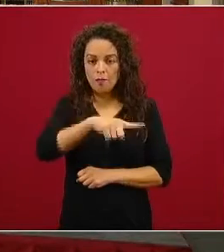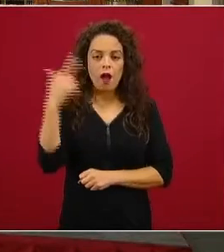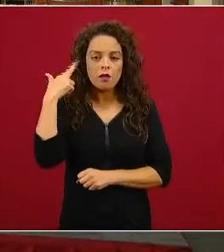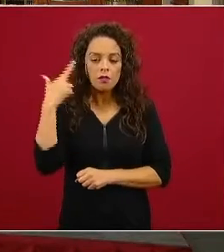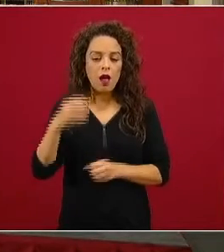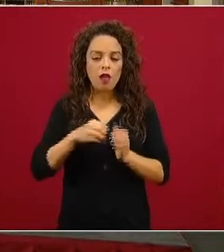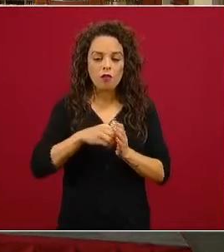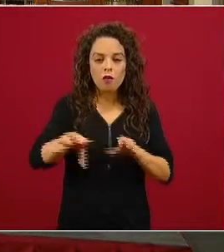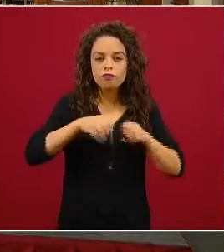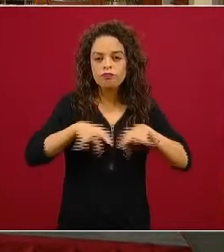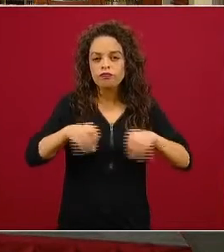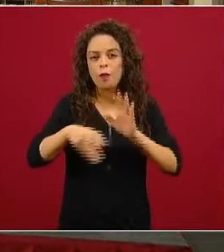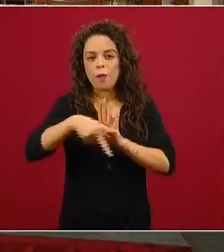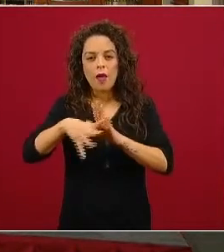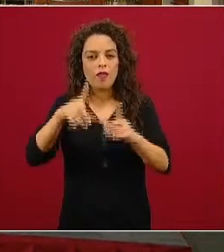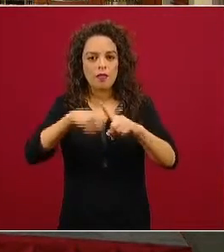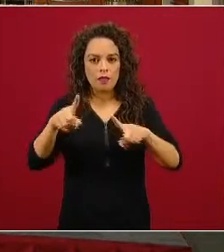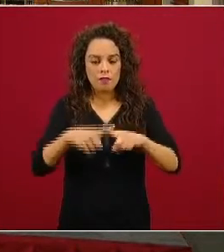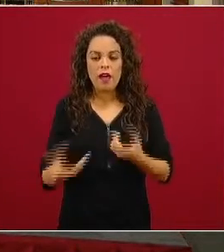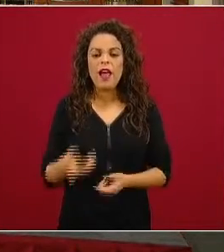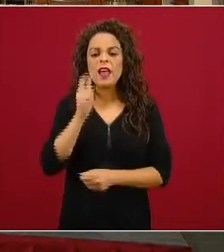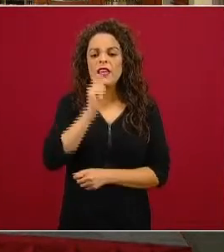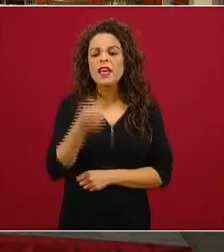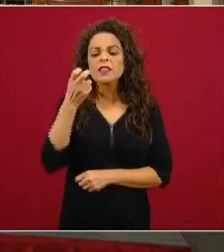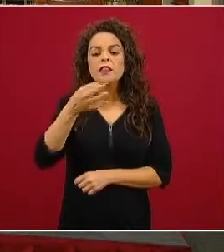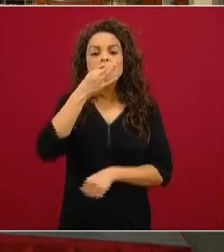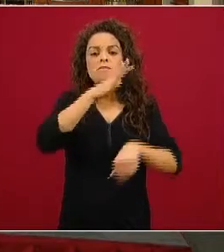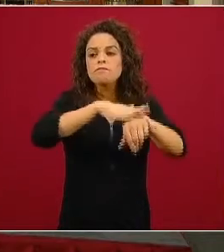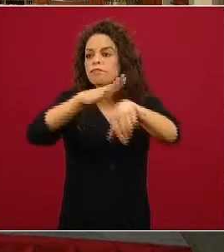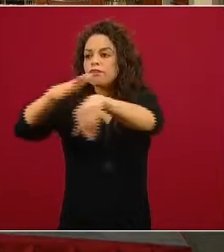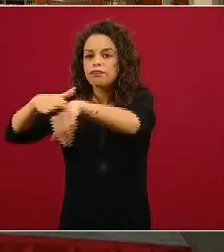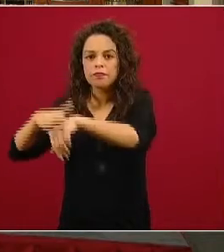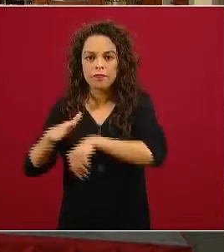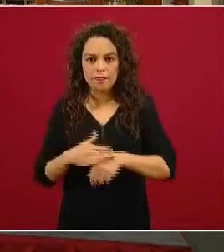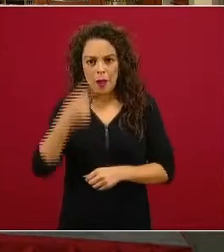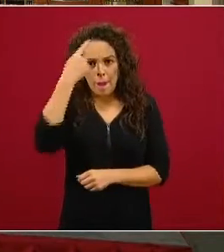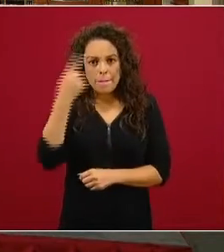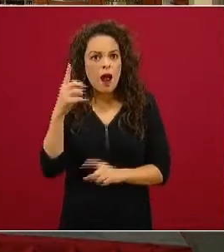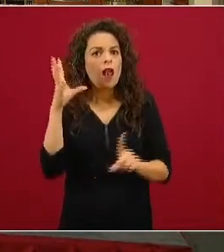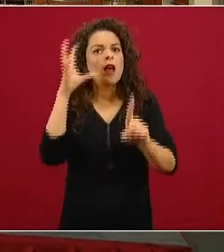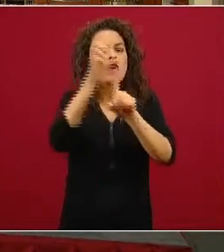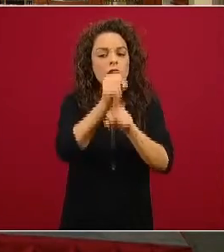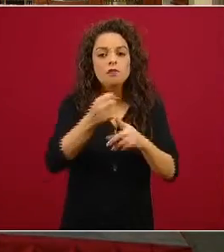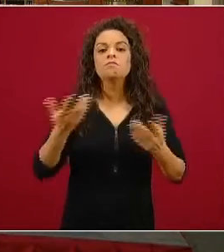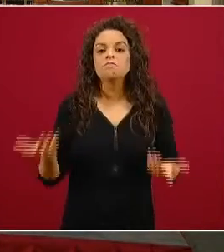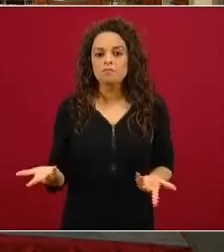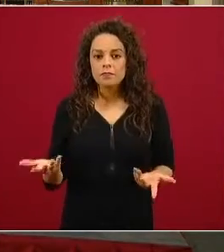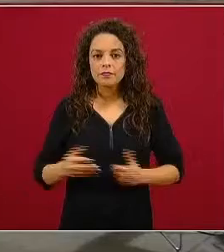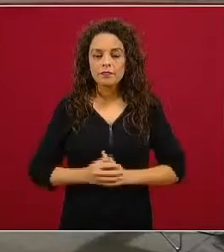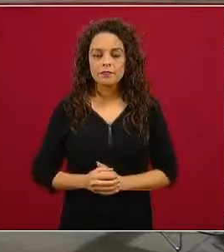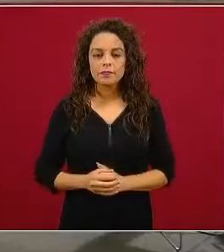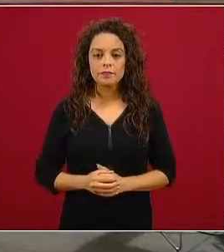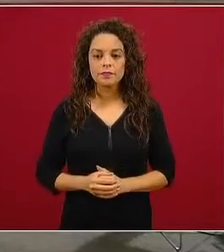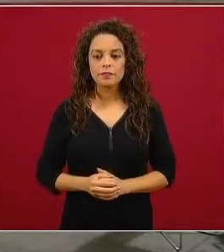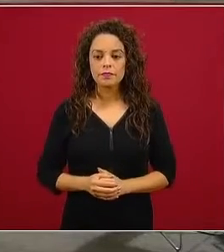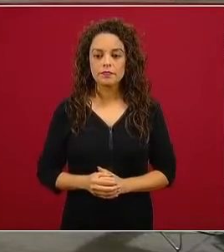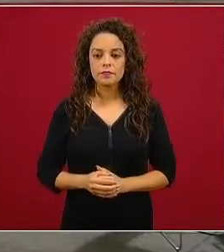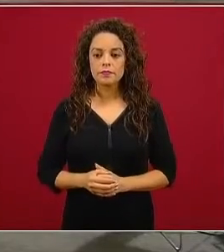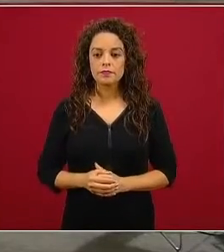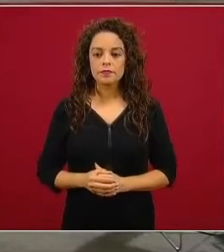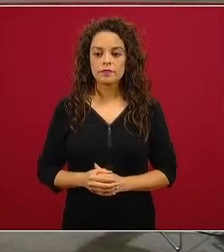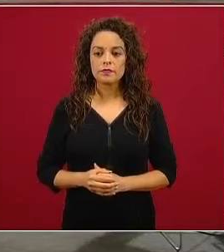manifiesta en una gran cantidad de países, incluido México. Entonces, hoy, con el representante de la Organización de Naciones